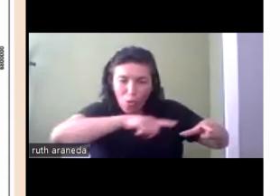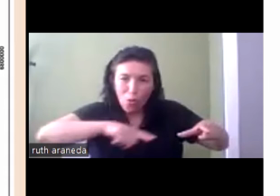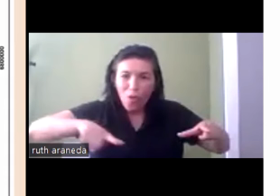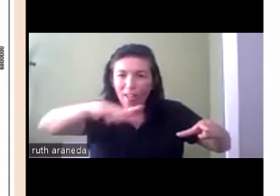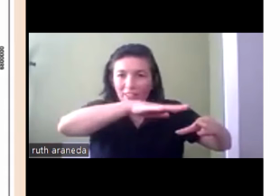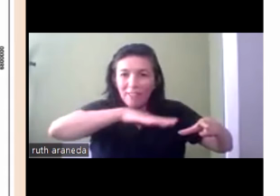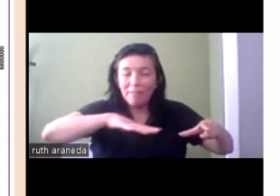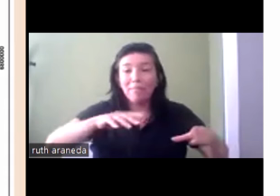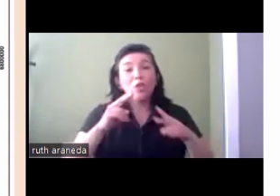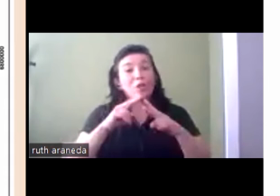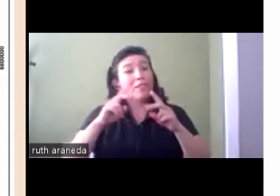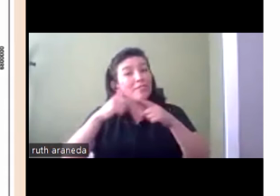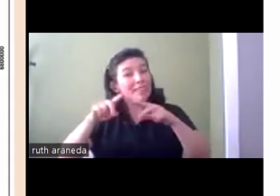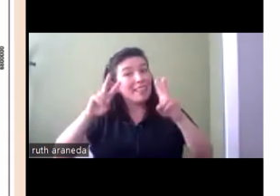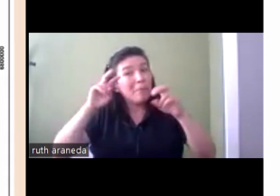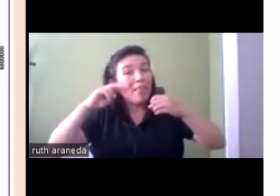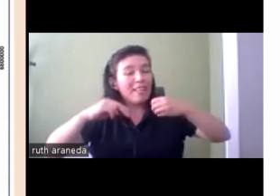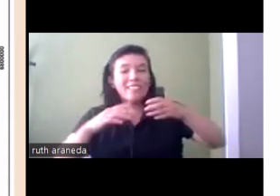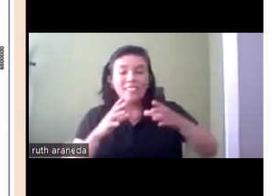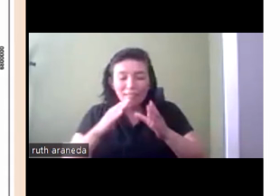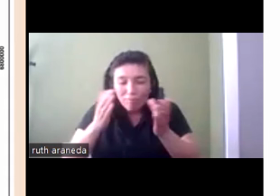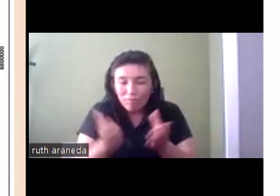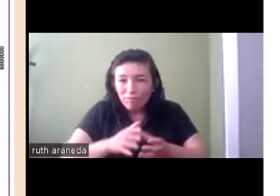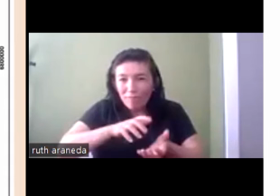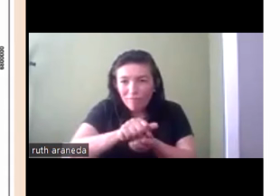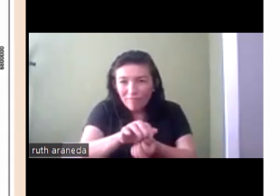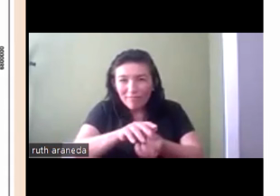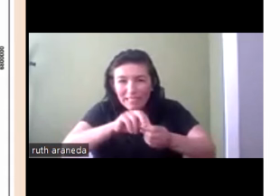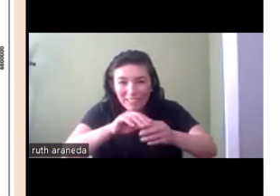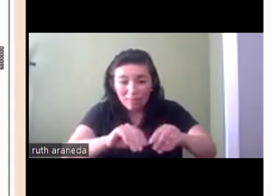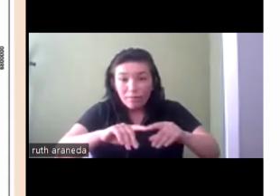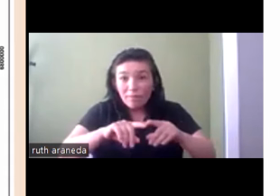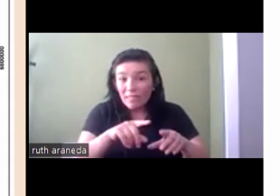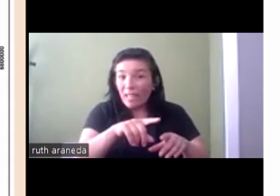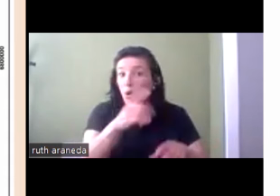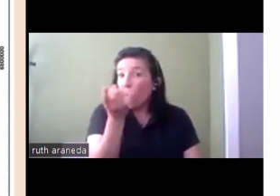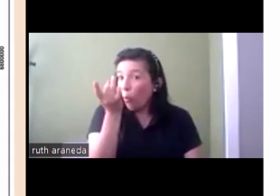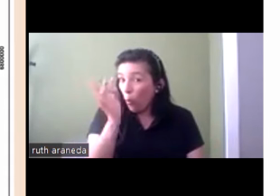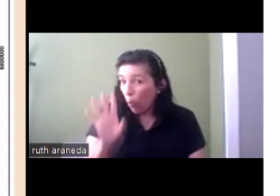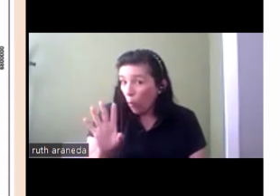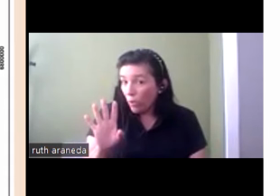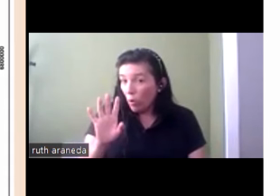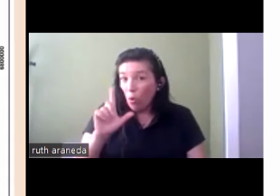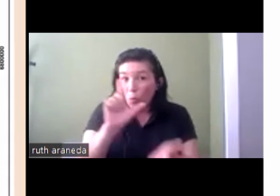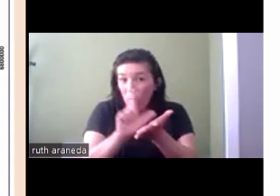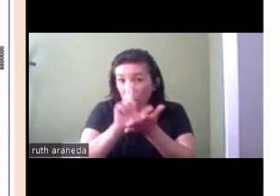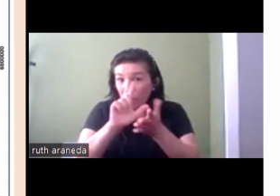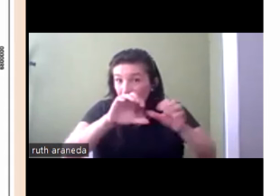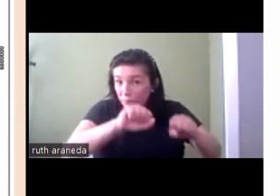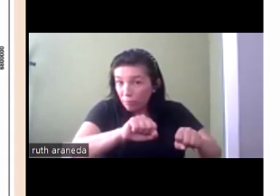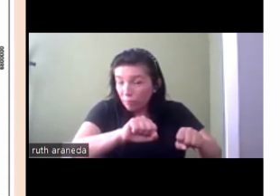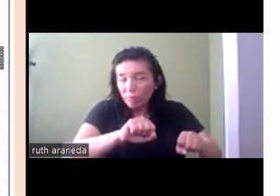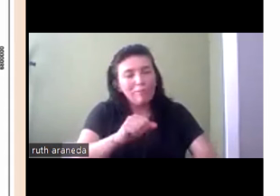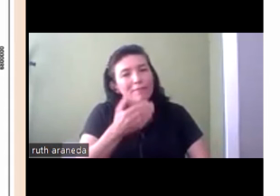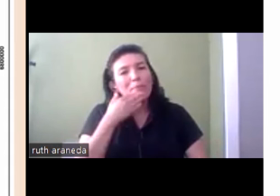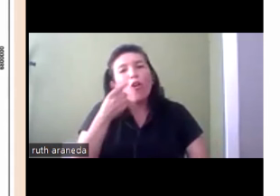Respecto a la cerámica diaguita, hay que decir que los diaguitas no son exclusivamente los únicos que ocupan este territorio, sino que coexisten